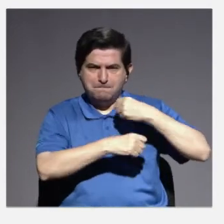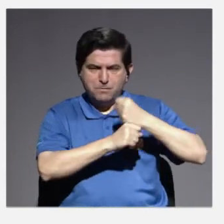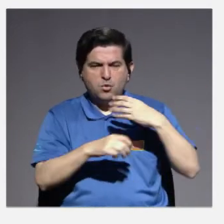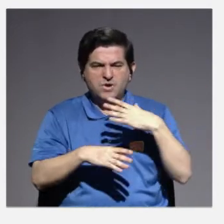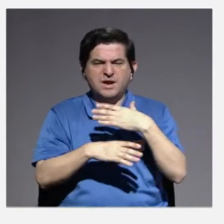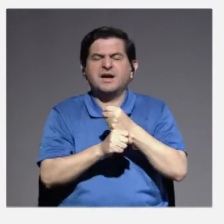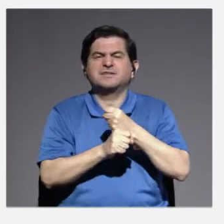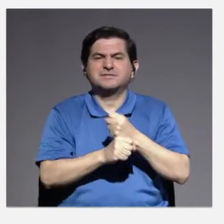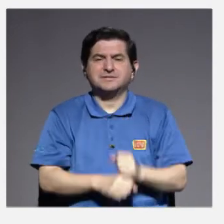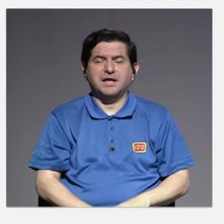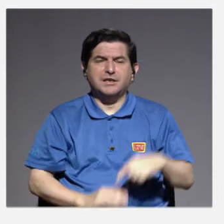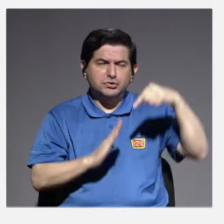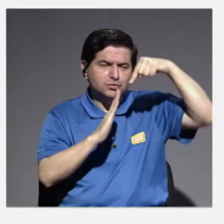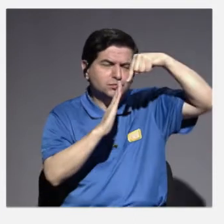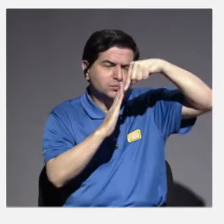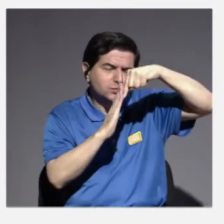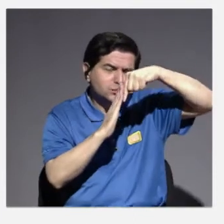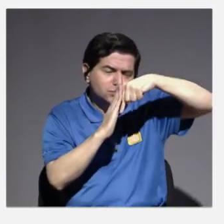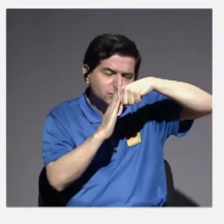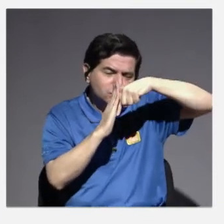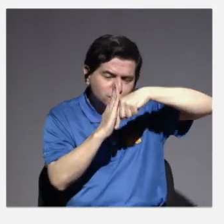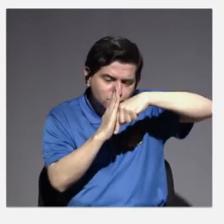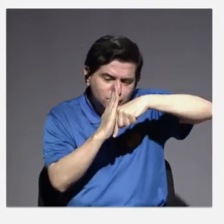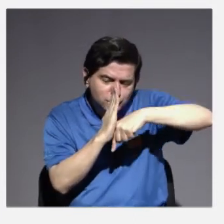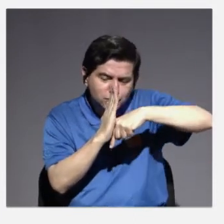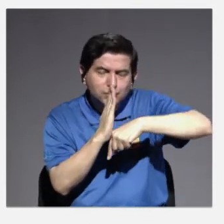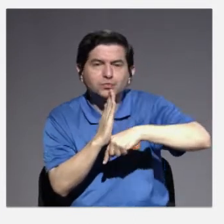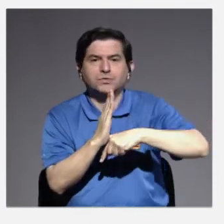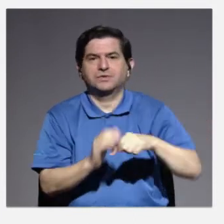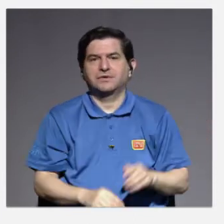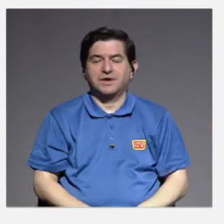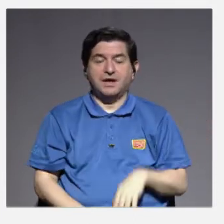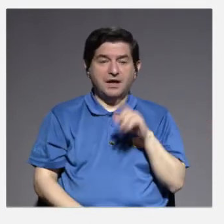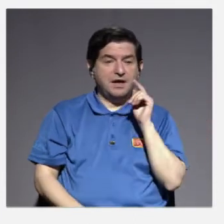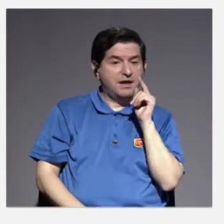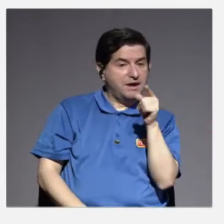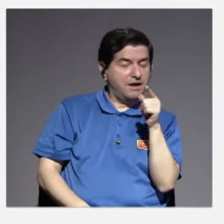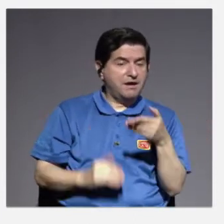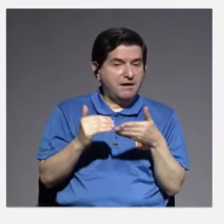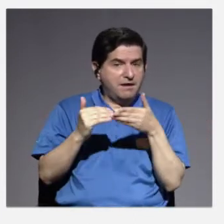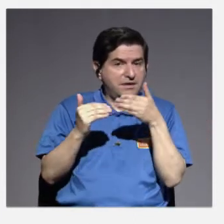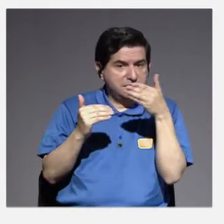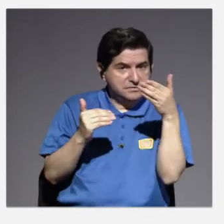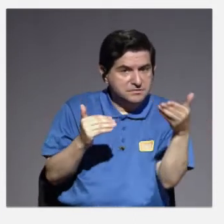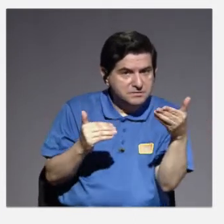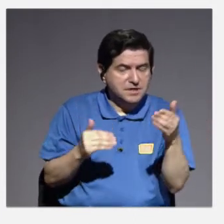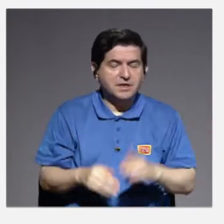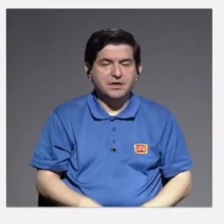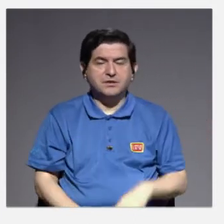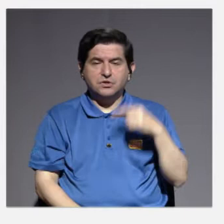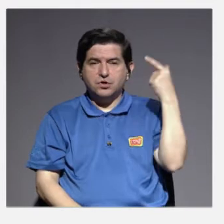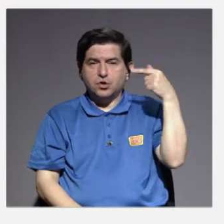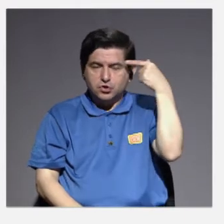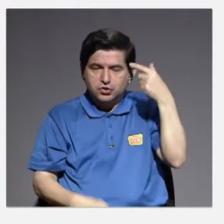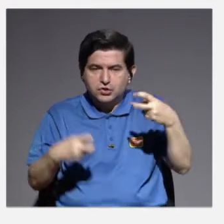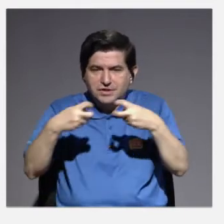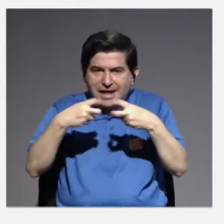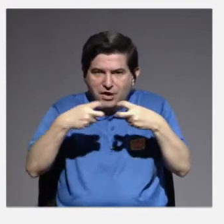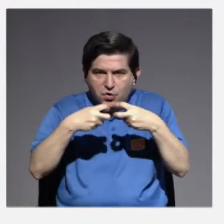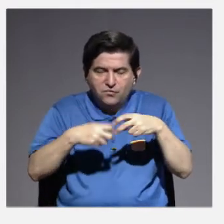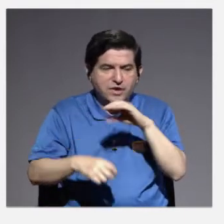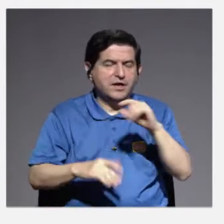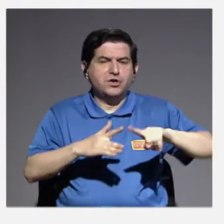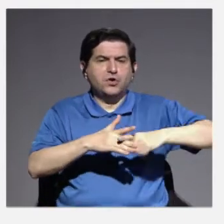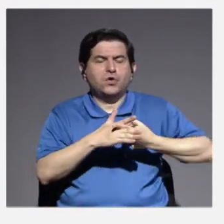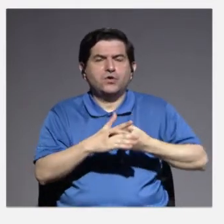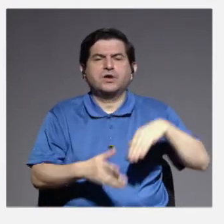hacen es empezar a profundizar básicamente mucho más en los elementos de gobierno electrónico, e inclusive